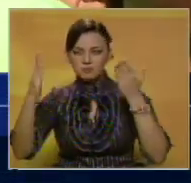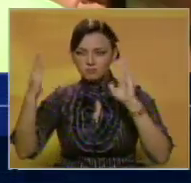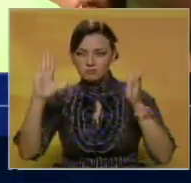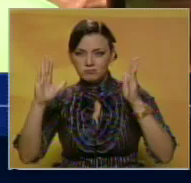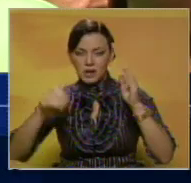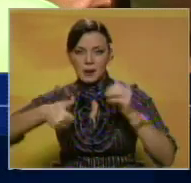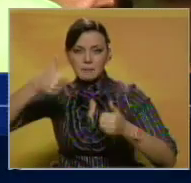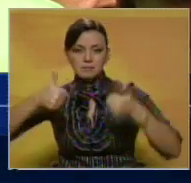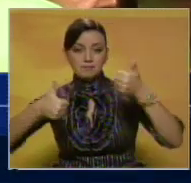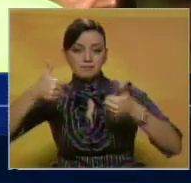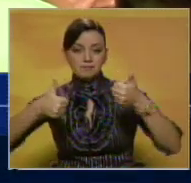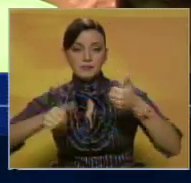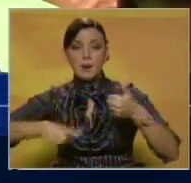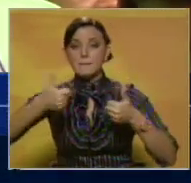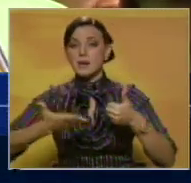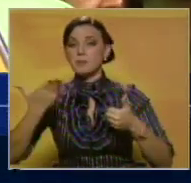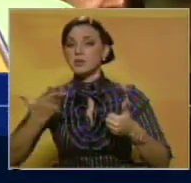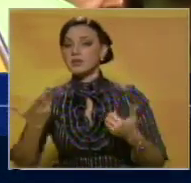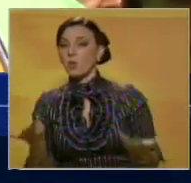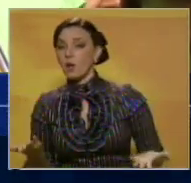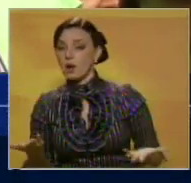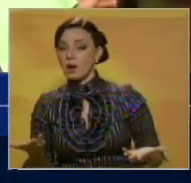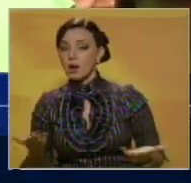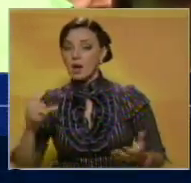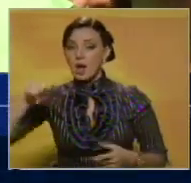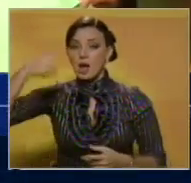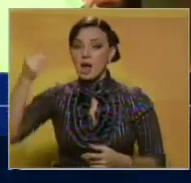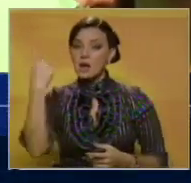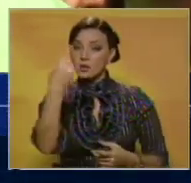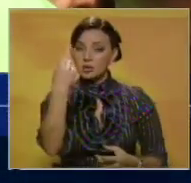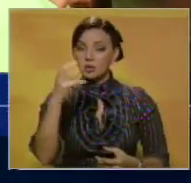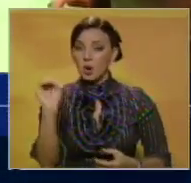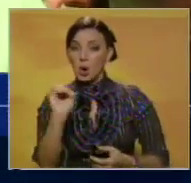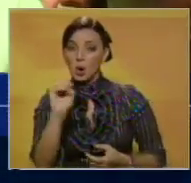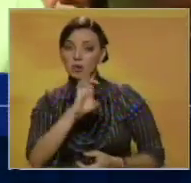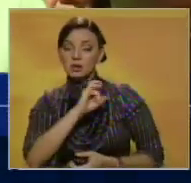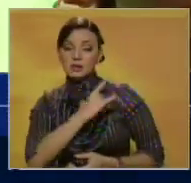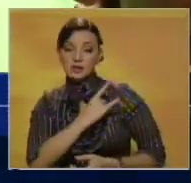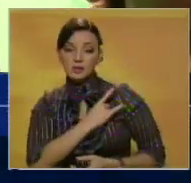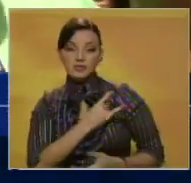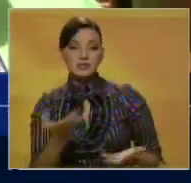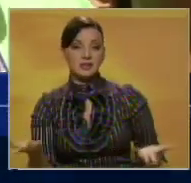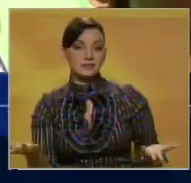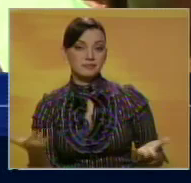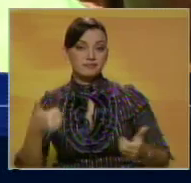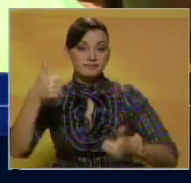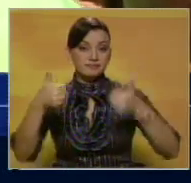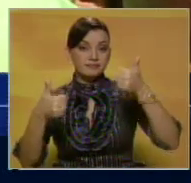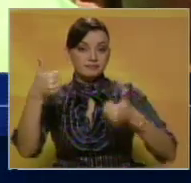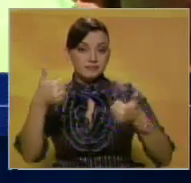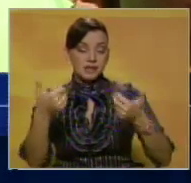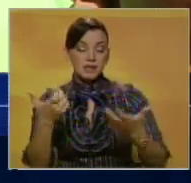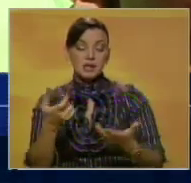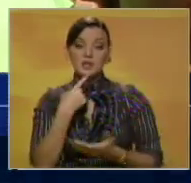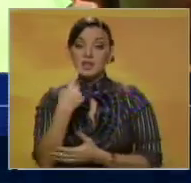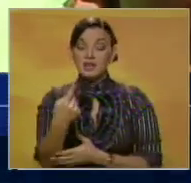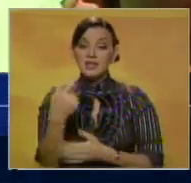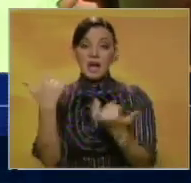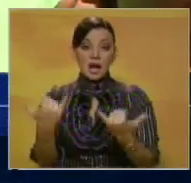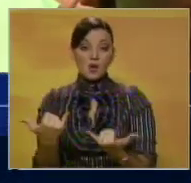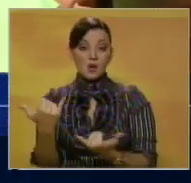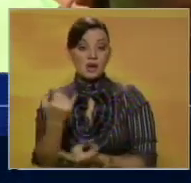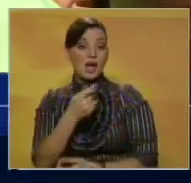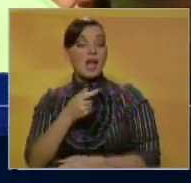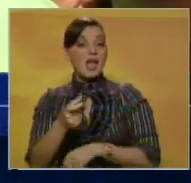sea, ese es el debate que viene a la Asamblea Nacional. Entonces, todo lo que dice el gobierno, que si la ley del trabajo, que si todo, eso es una campaña de miedo que no